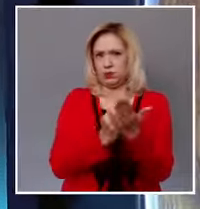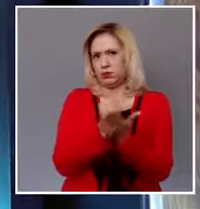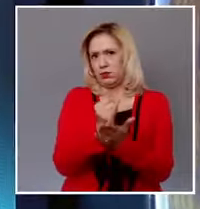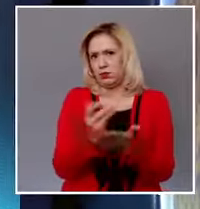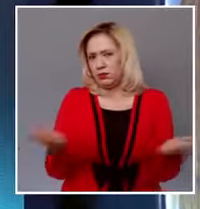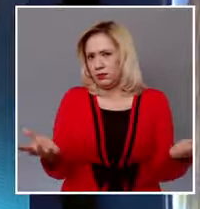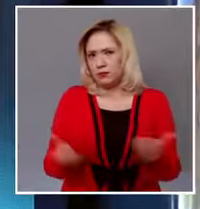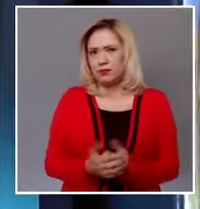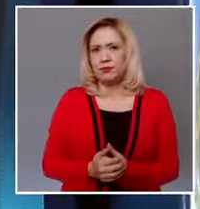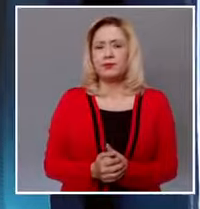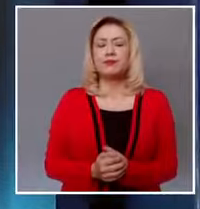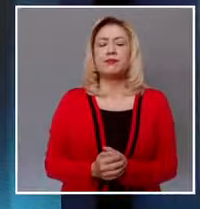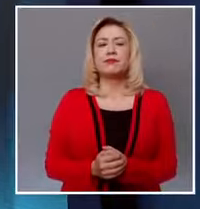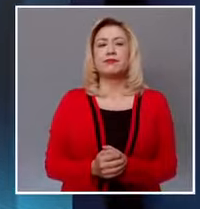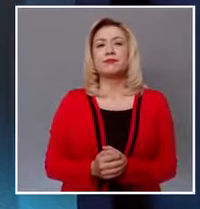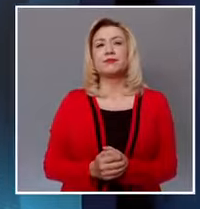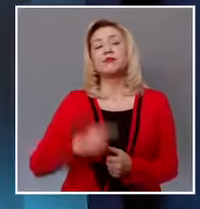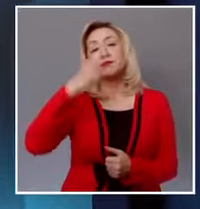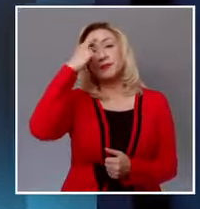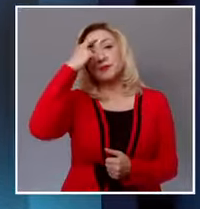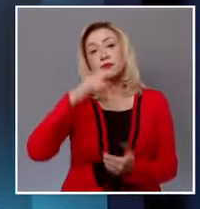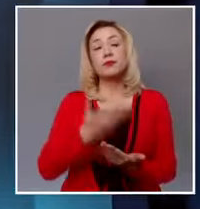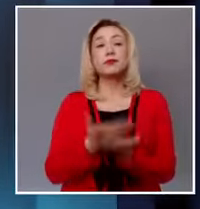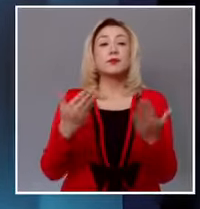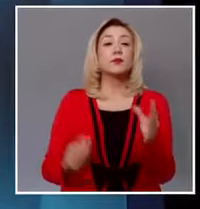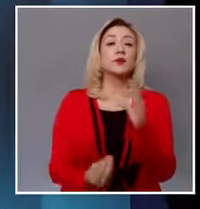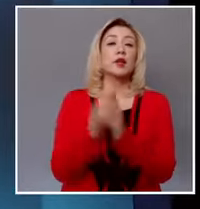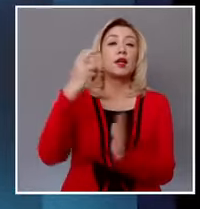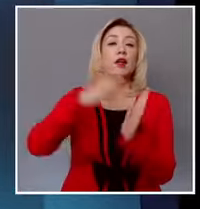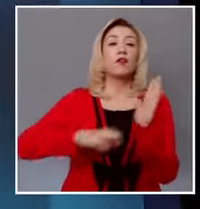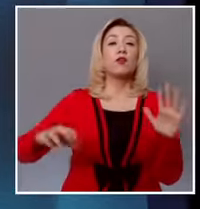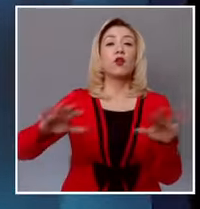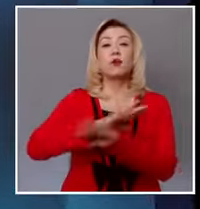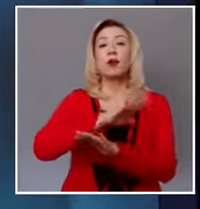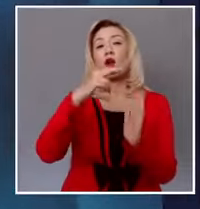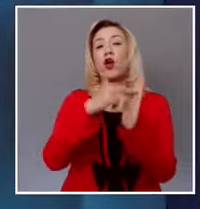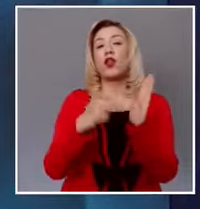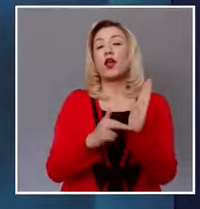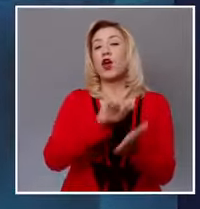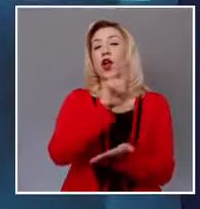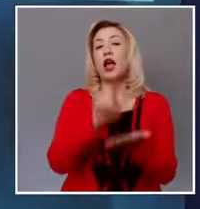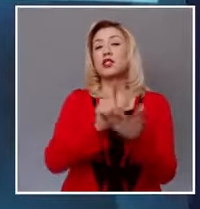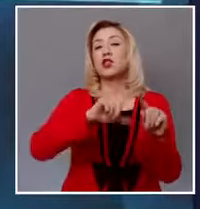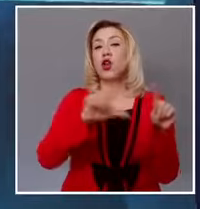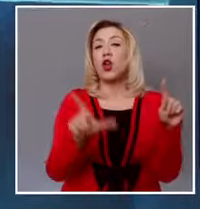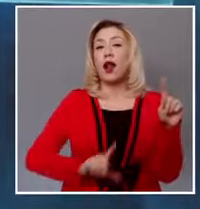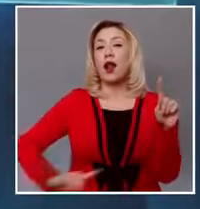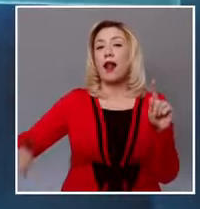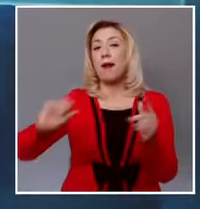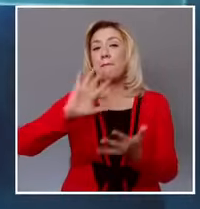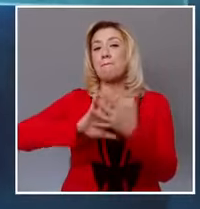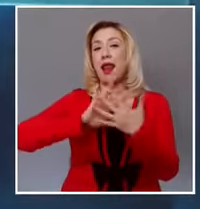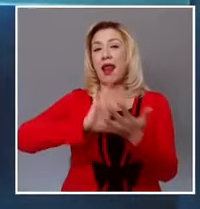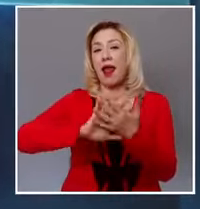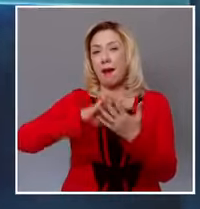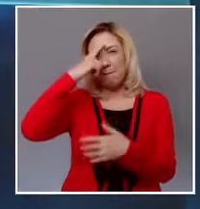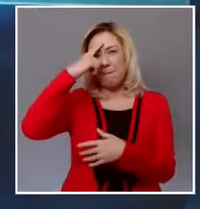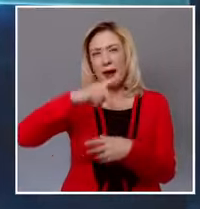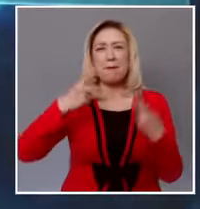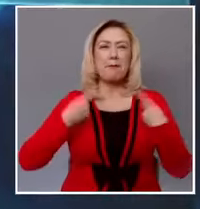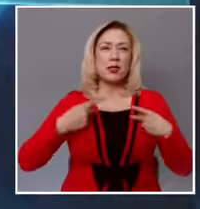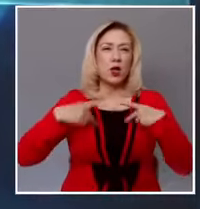En el marco de la entrada en vigor de las reformas al Código Nacional de Procedimientos Penales en materia de cuidados para personas mayores,